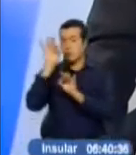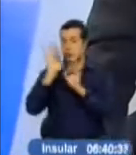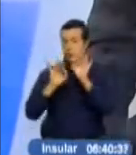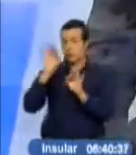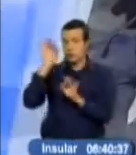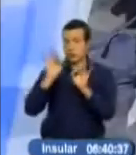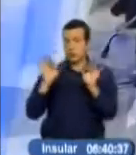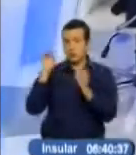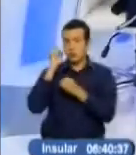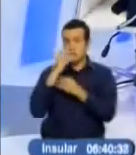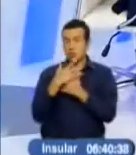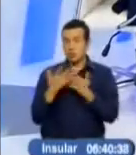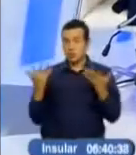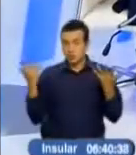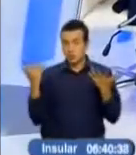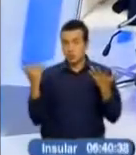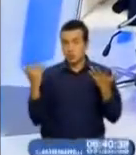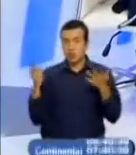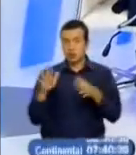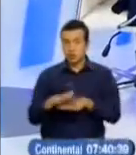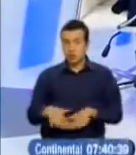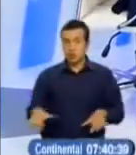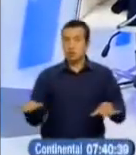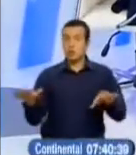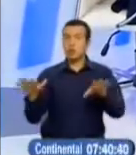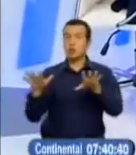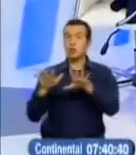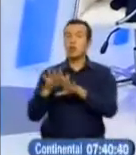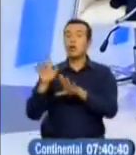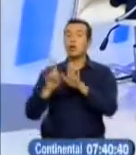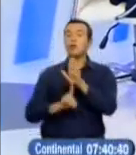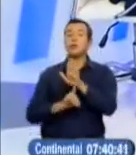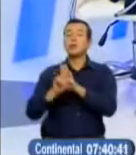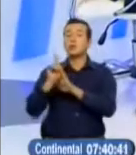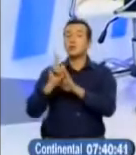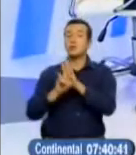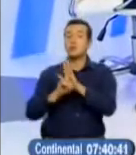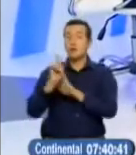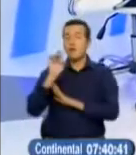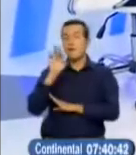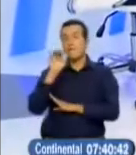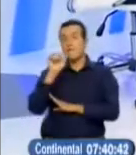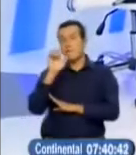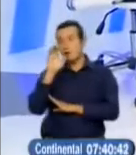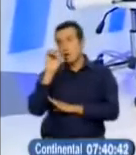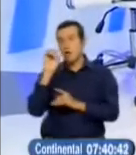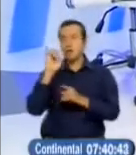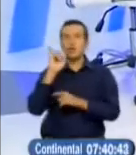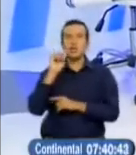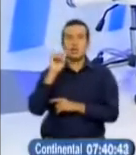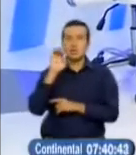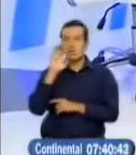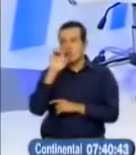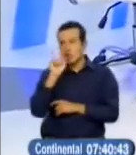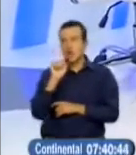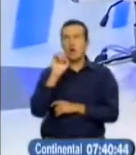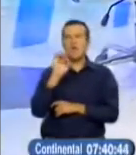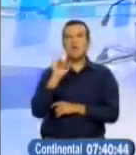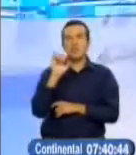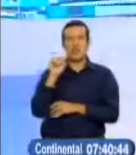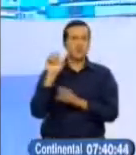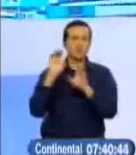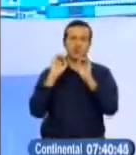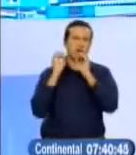indican las investigaciones que he hecho el centro de latinoamericano para el desarrollo rural remis la fao el ica el el fida en